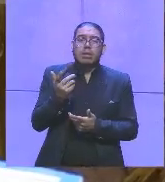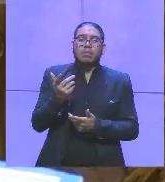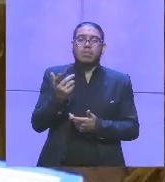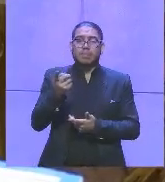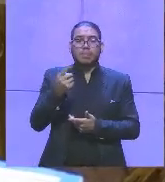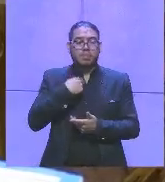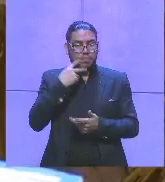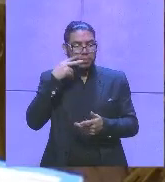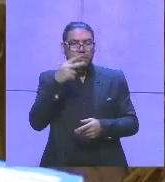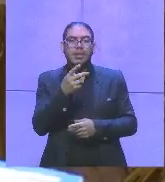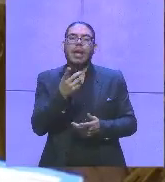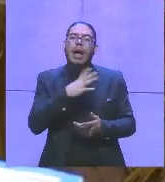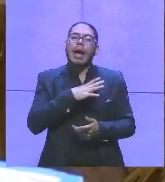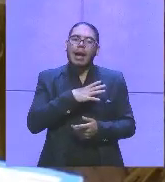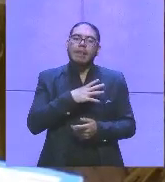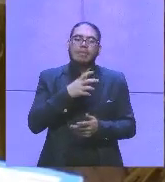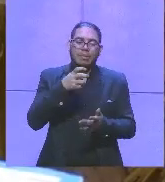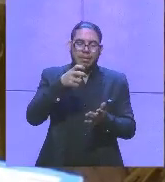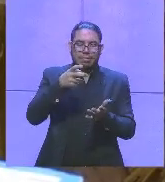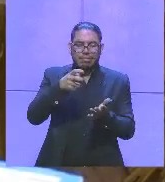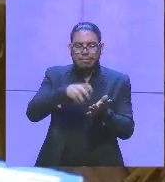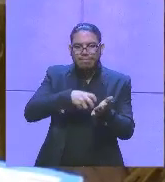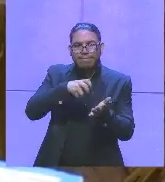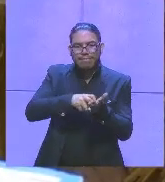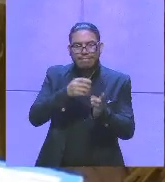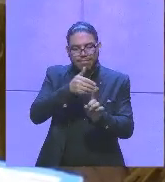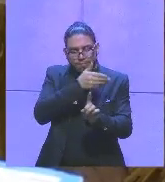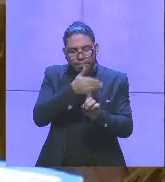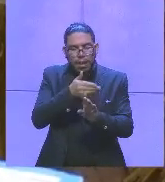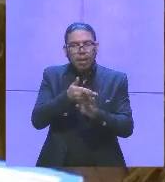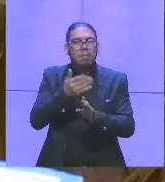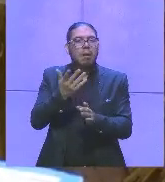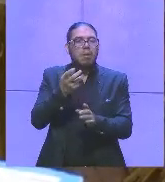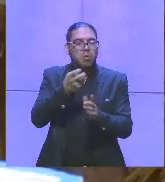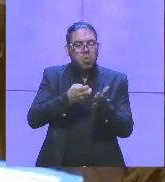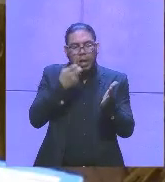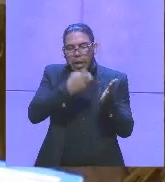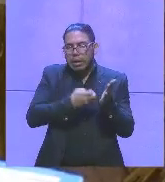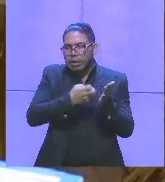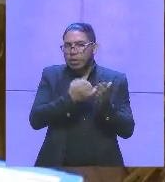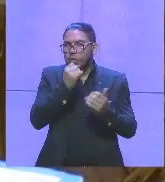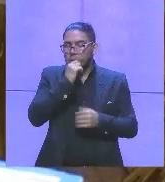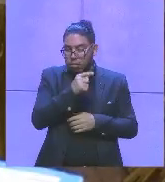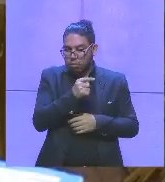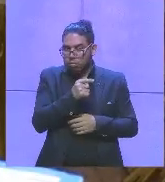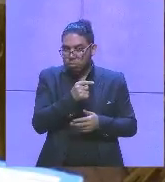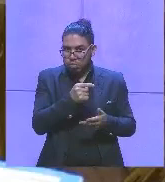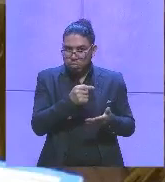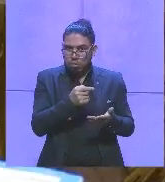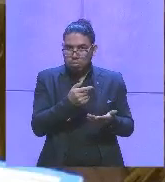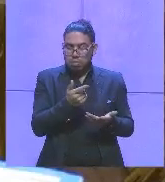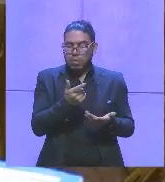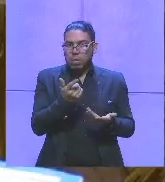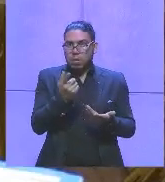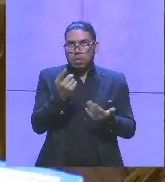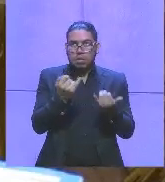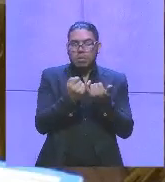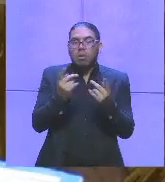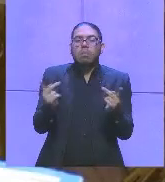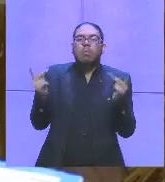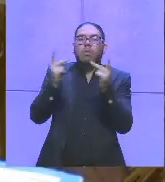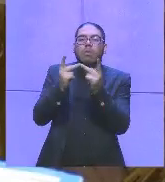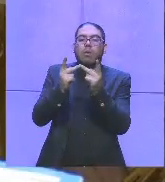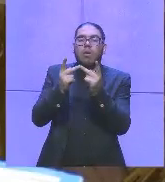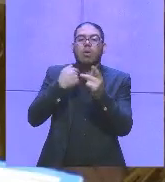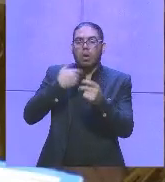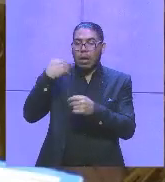encontrar críticas constructivas a las sentencias de la Sala Superior. Y quiero decir que además esta crítica coincide con la postura que yo tuve